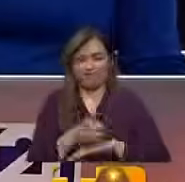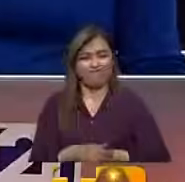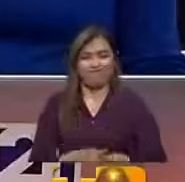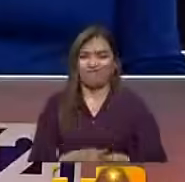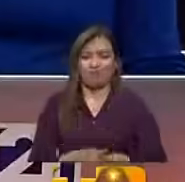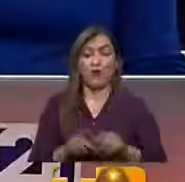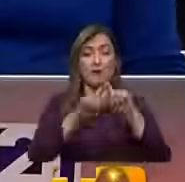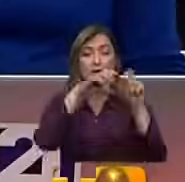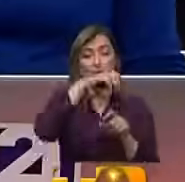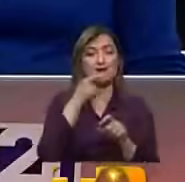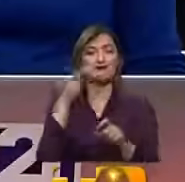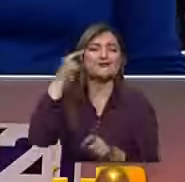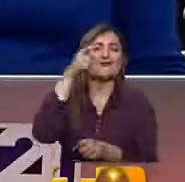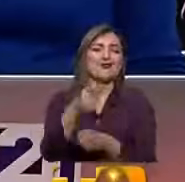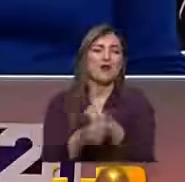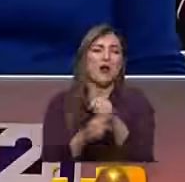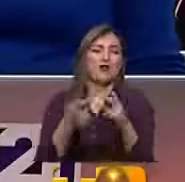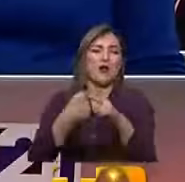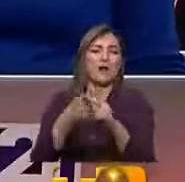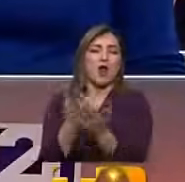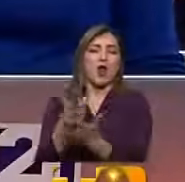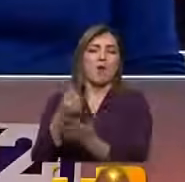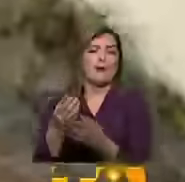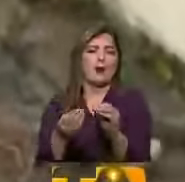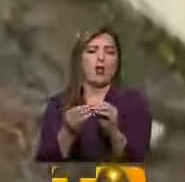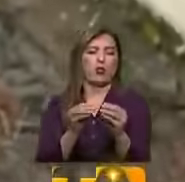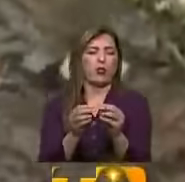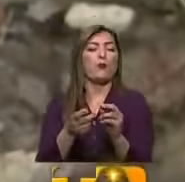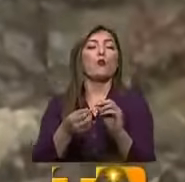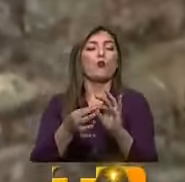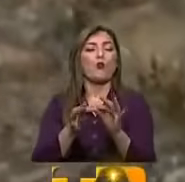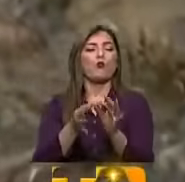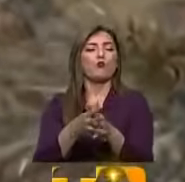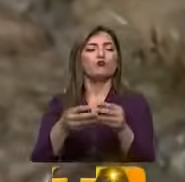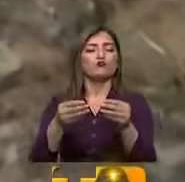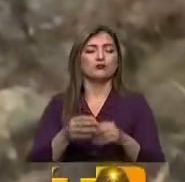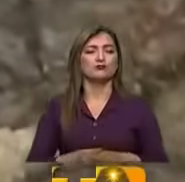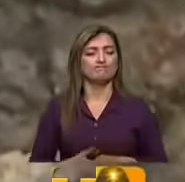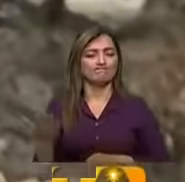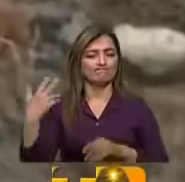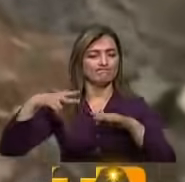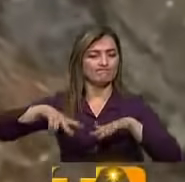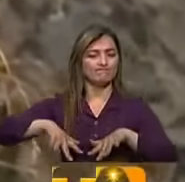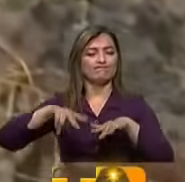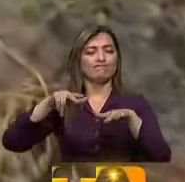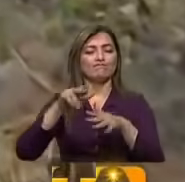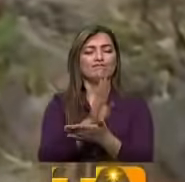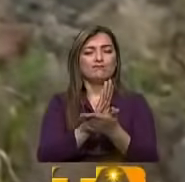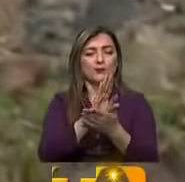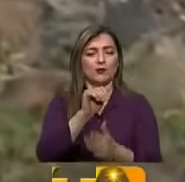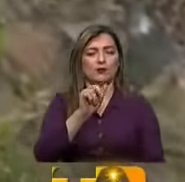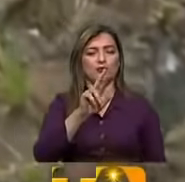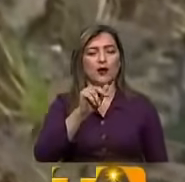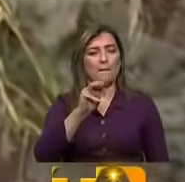contará con las herramientas para enfrentar estas emergencias. Hace 8 meses, los vecinos de la Armenia en el suroriente de